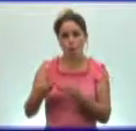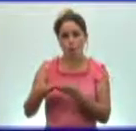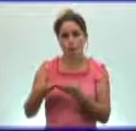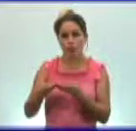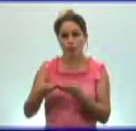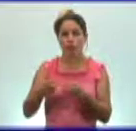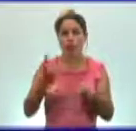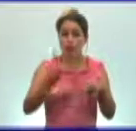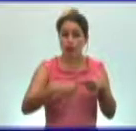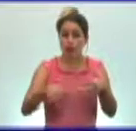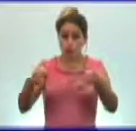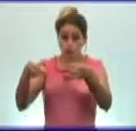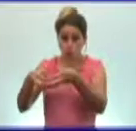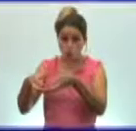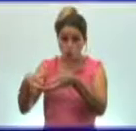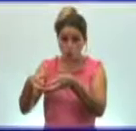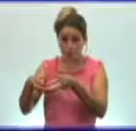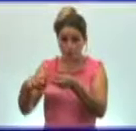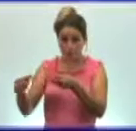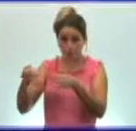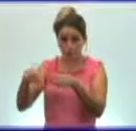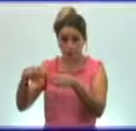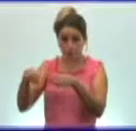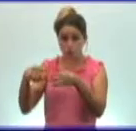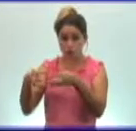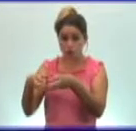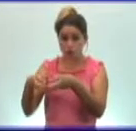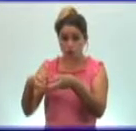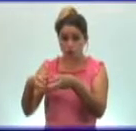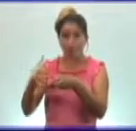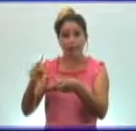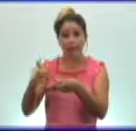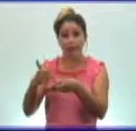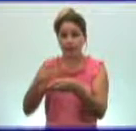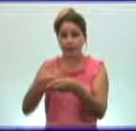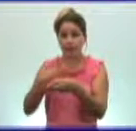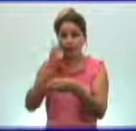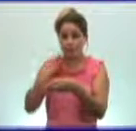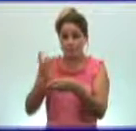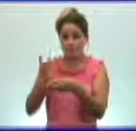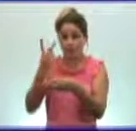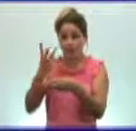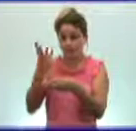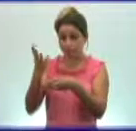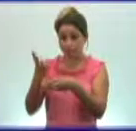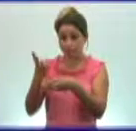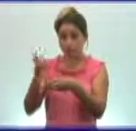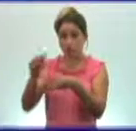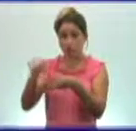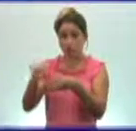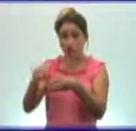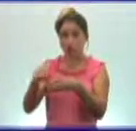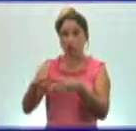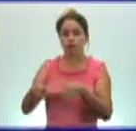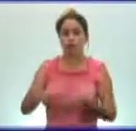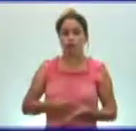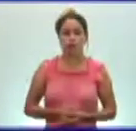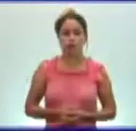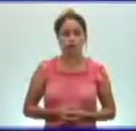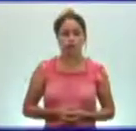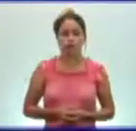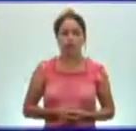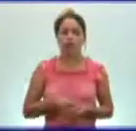sustancias que no corresponden con la simple. Quiere decir esto que las sustancias simples son aquellas que en